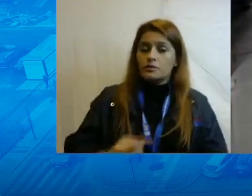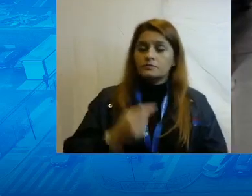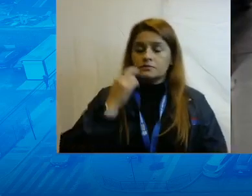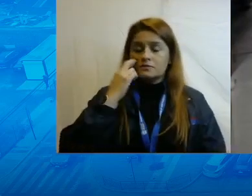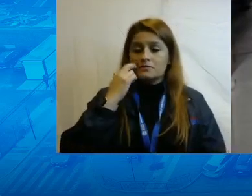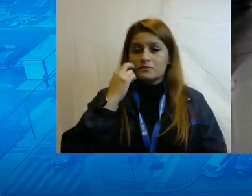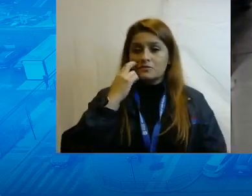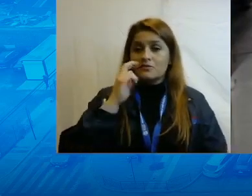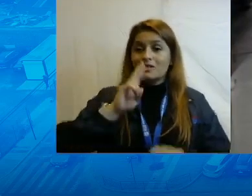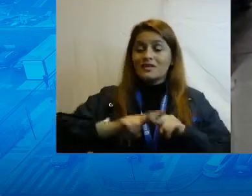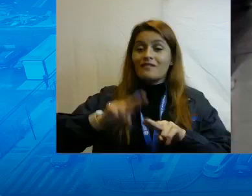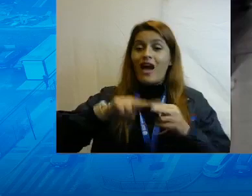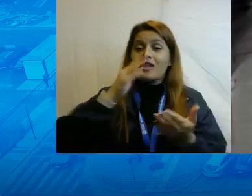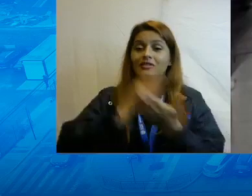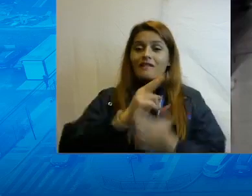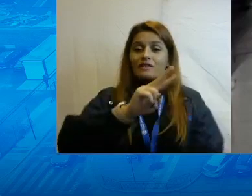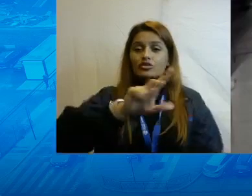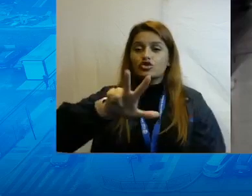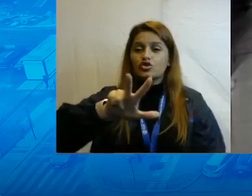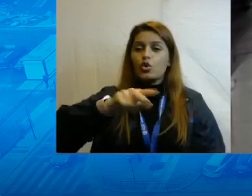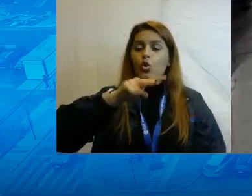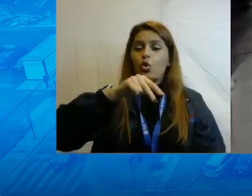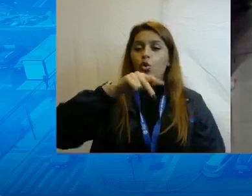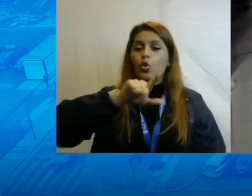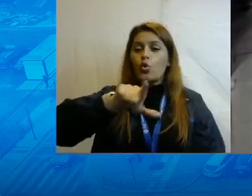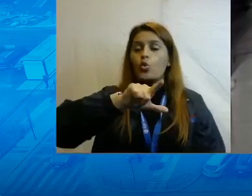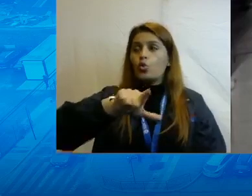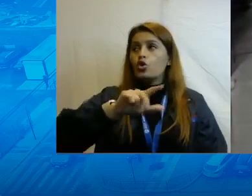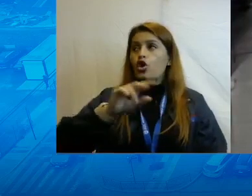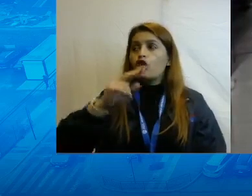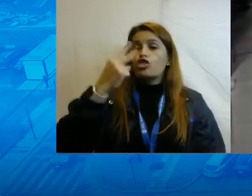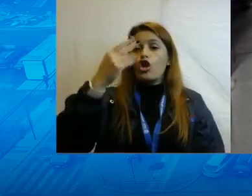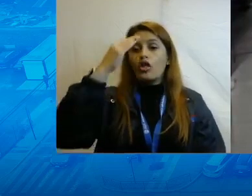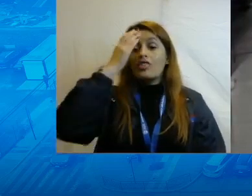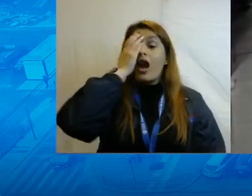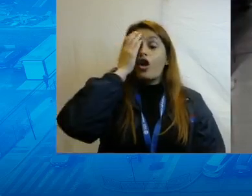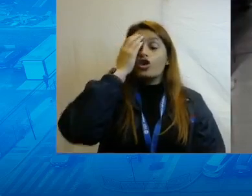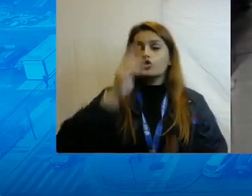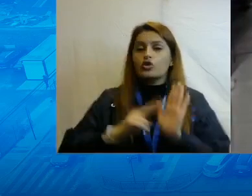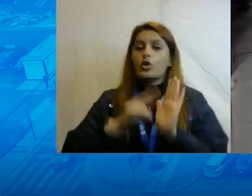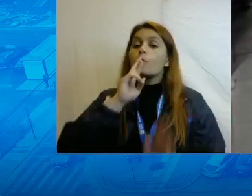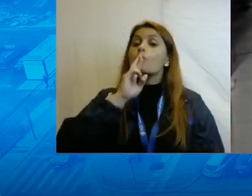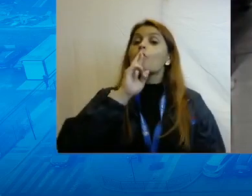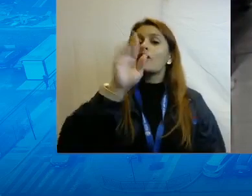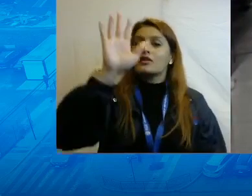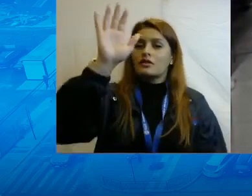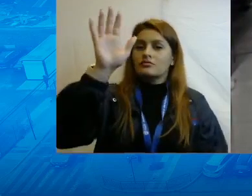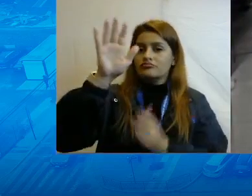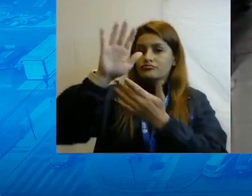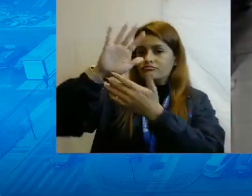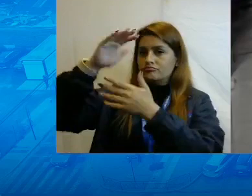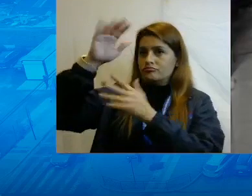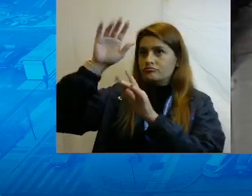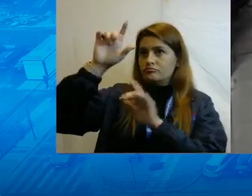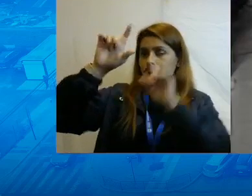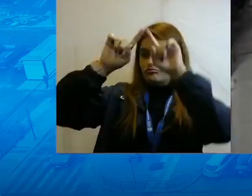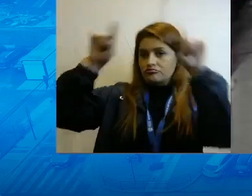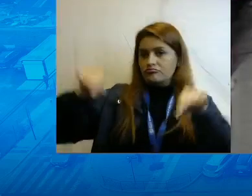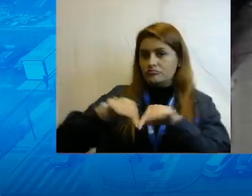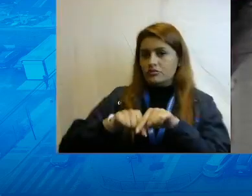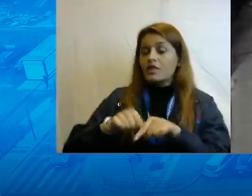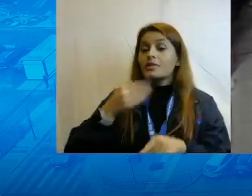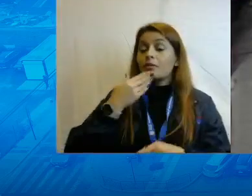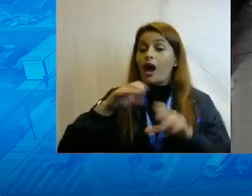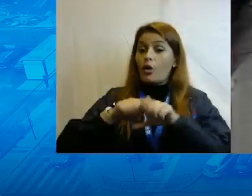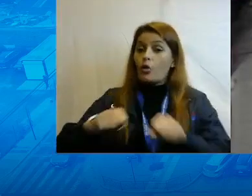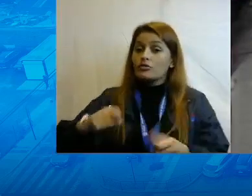Se van a revisar hasta el 28 de julio, publicando los resultados el 2 de agosto, dando un mes para la elaboración de los convenios y firma de ellos,